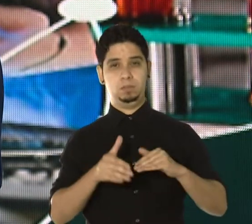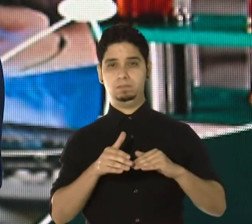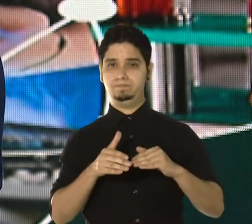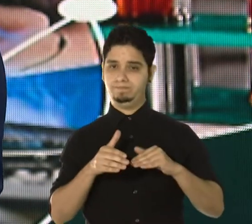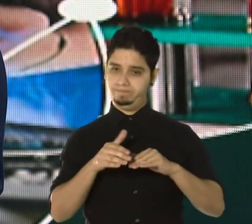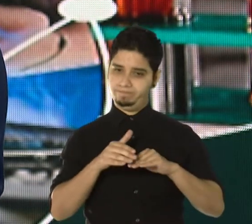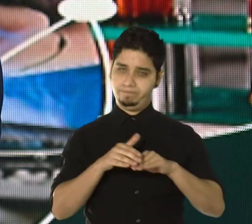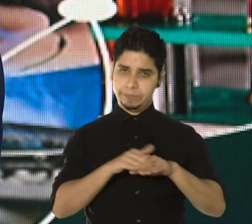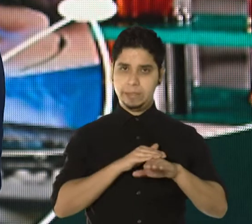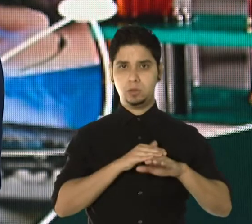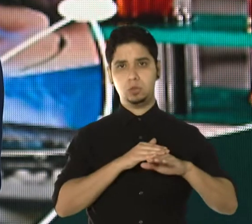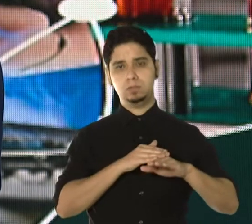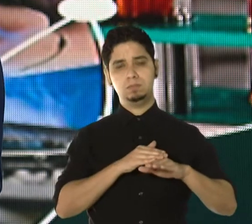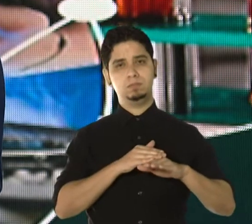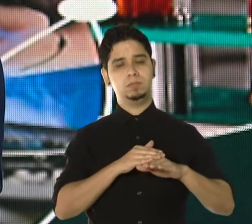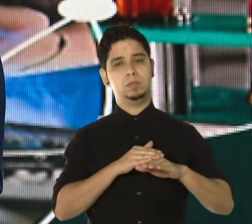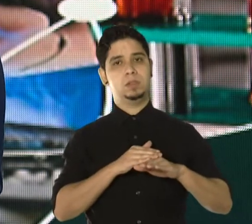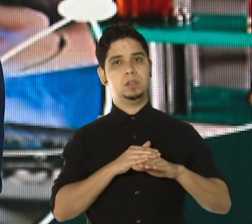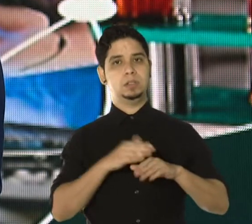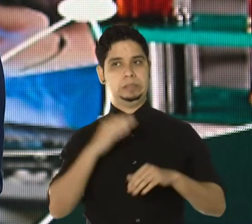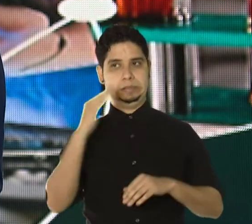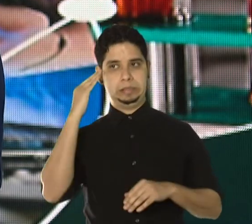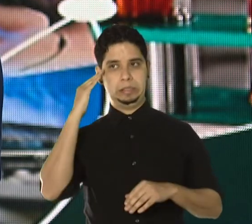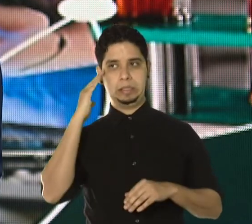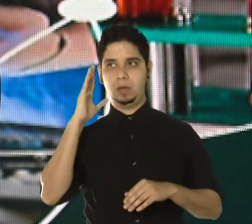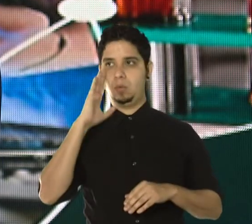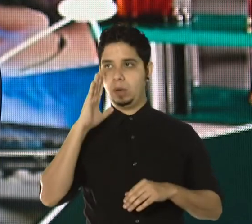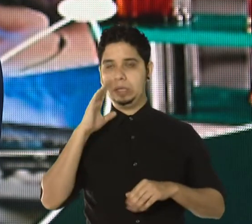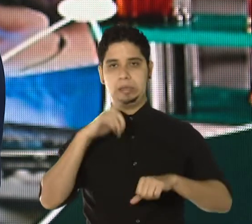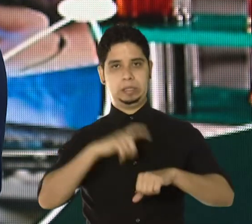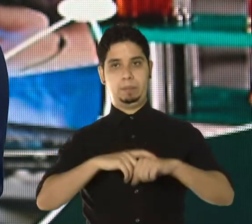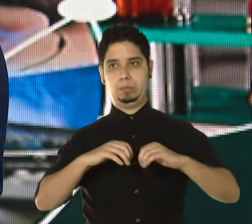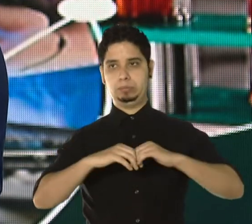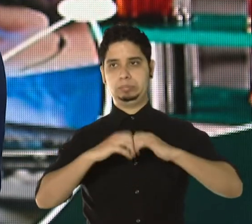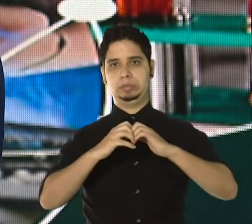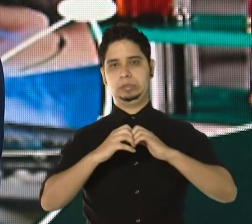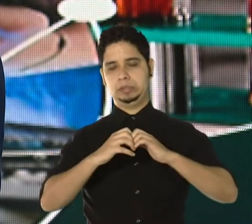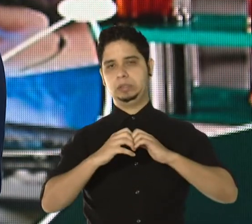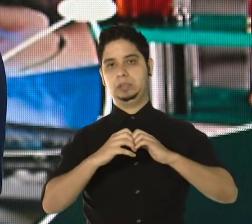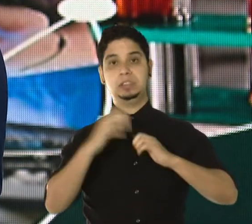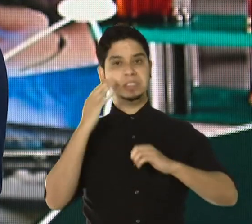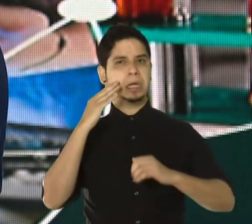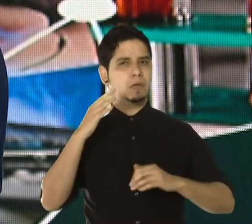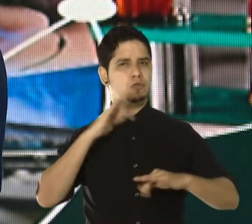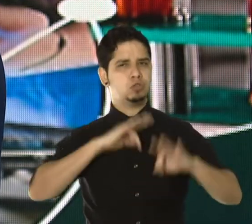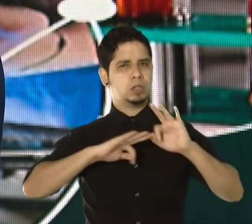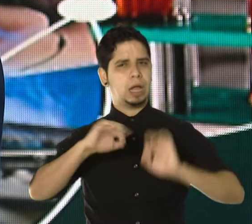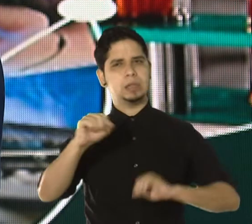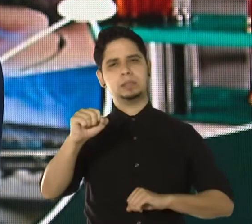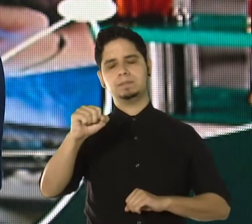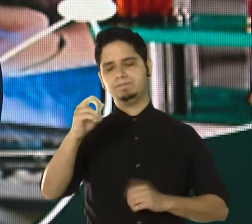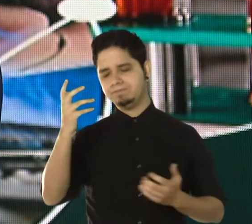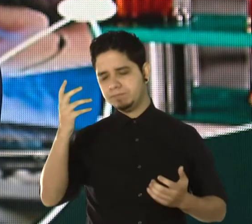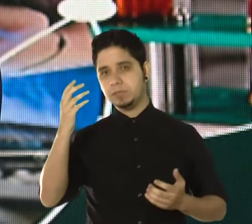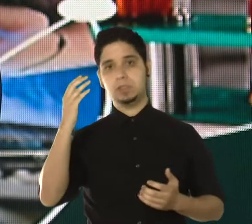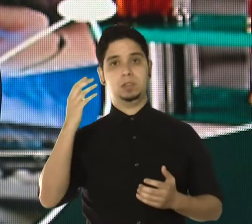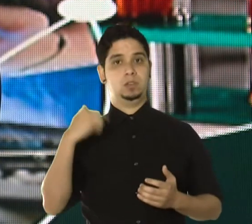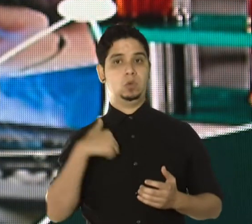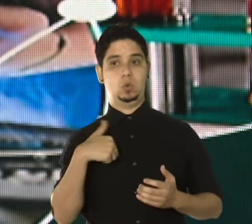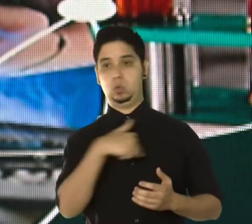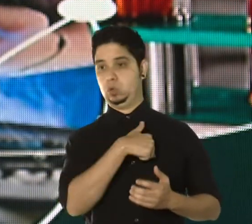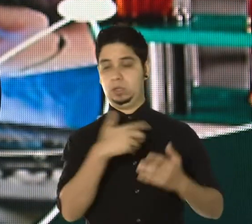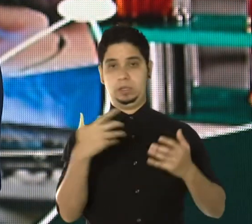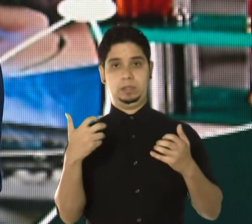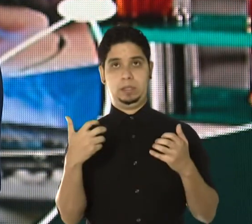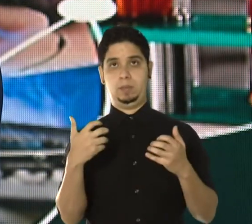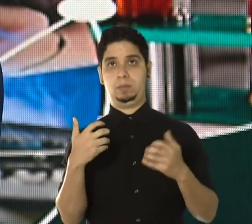va a durar tiempo, yo sé que es frustrante el tema, uno quisiera que la electricidad estuviese arreglada